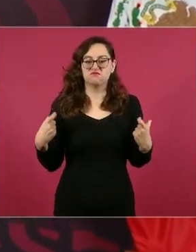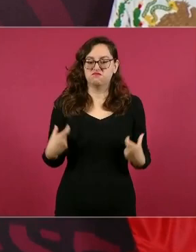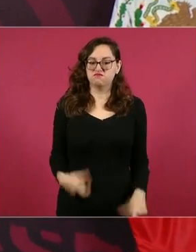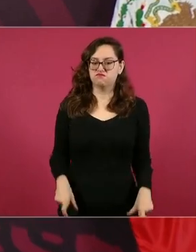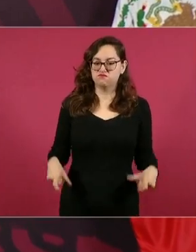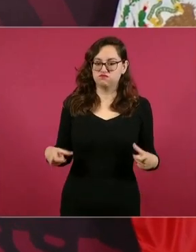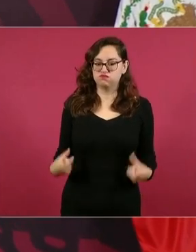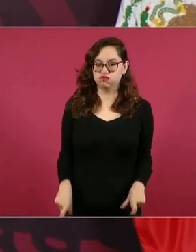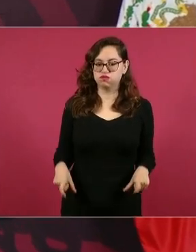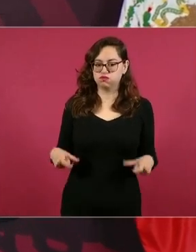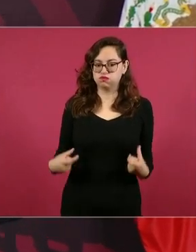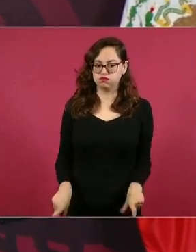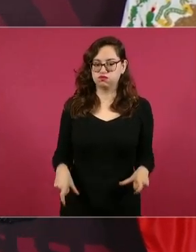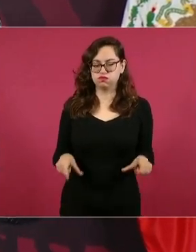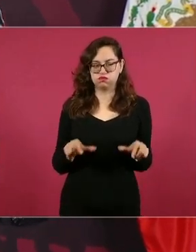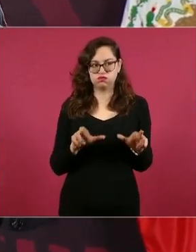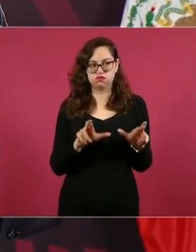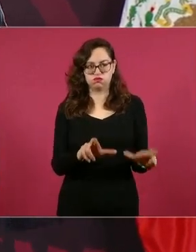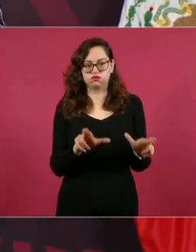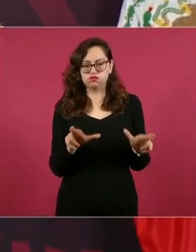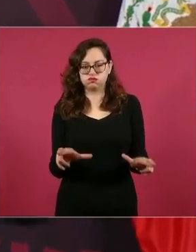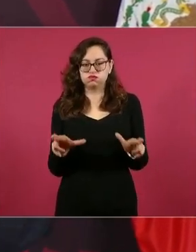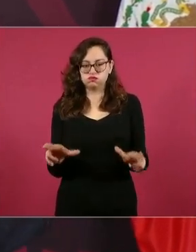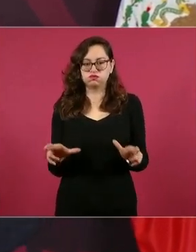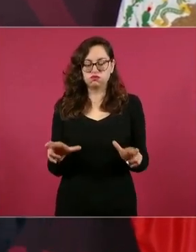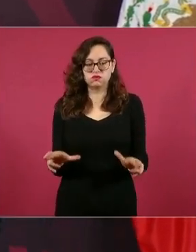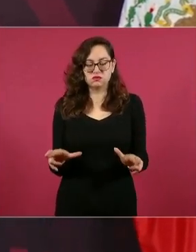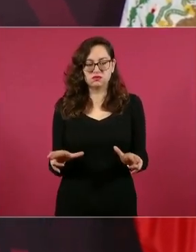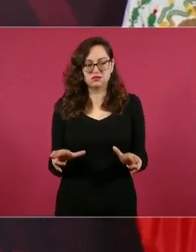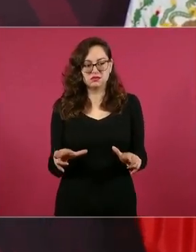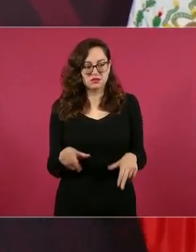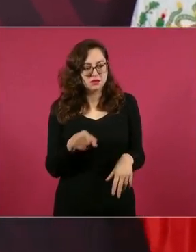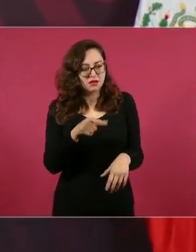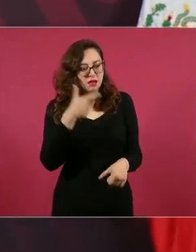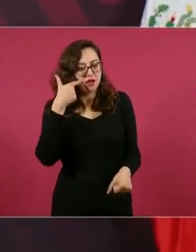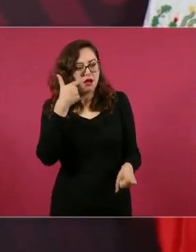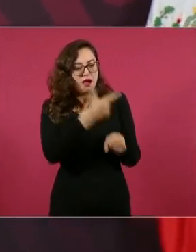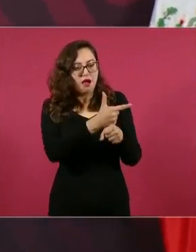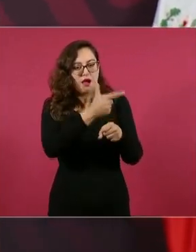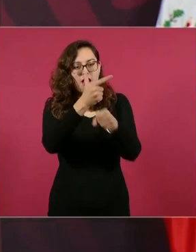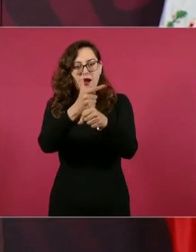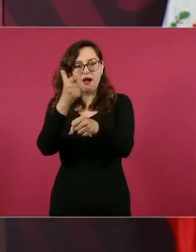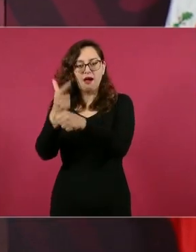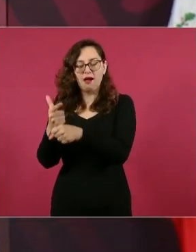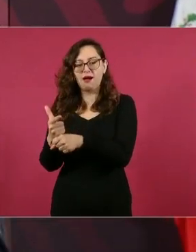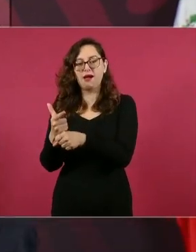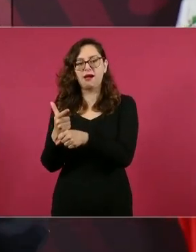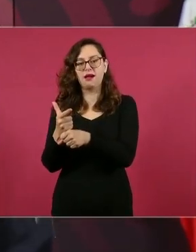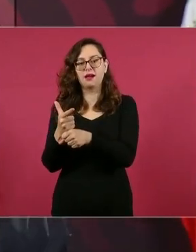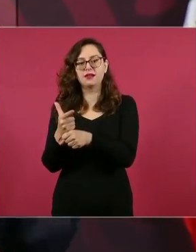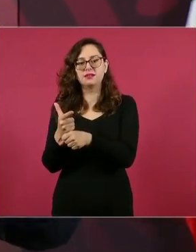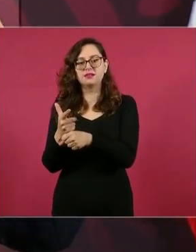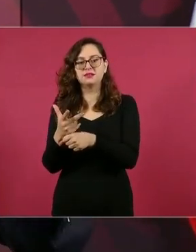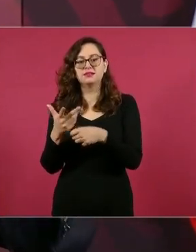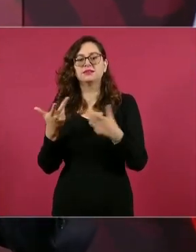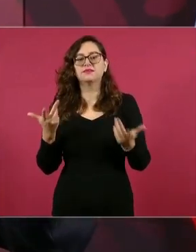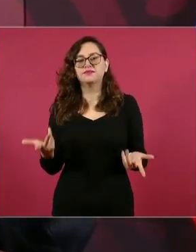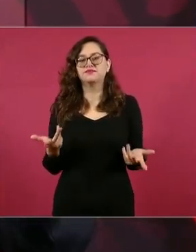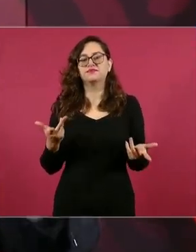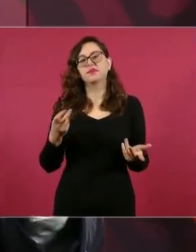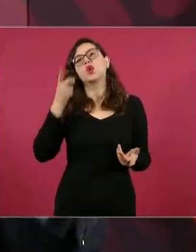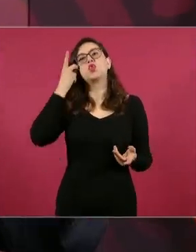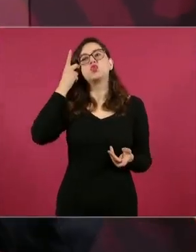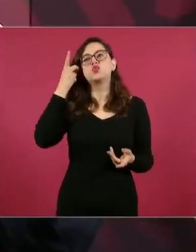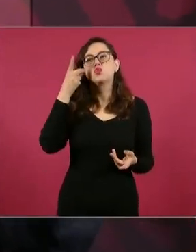tengan control o sean dueños de los grandes